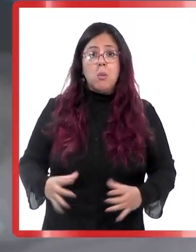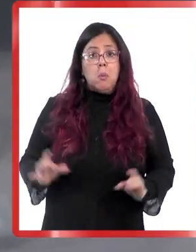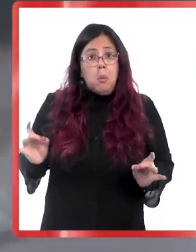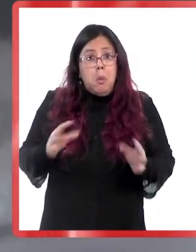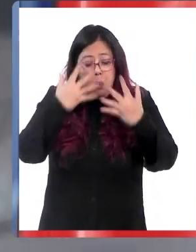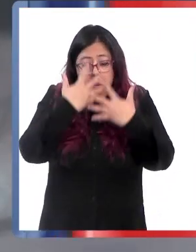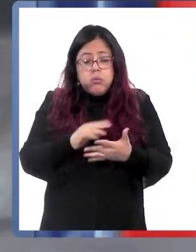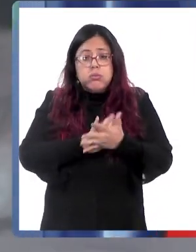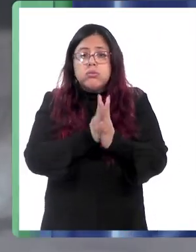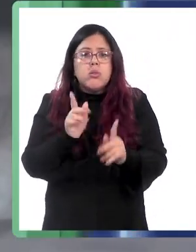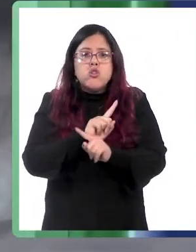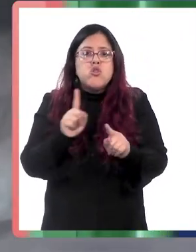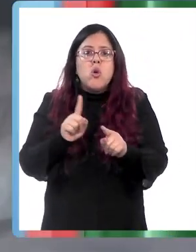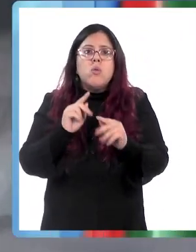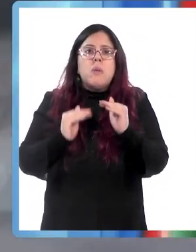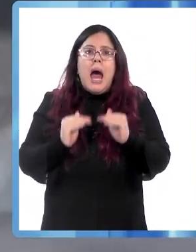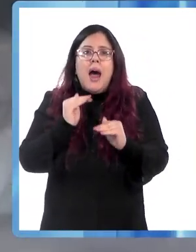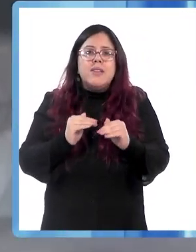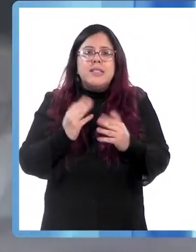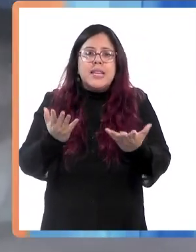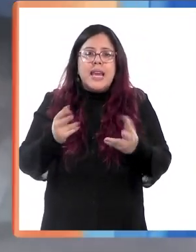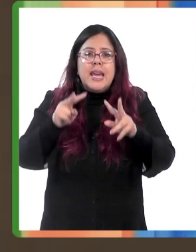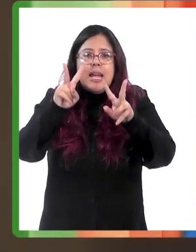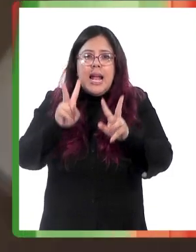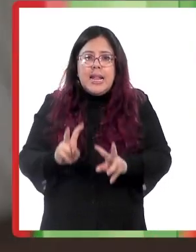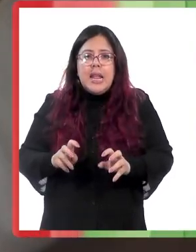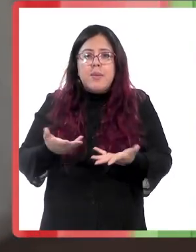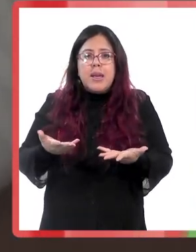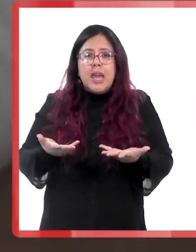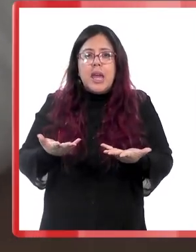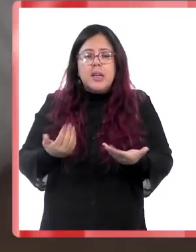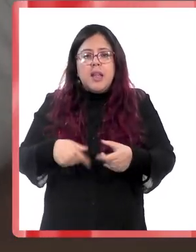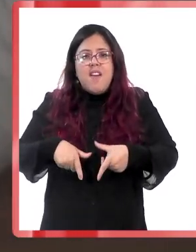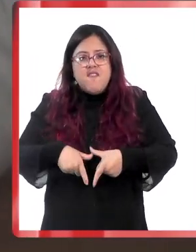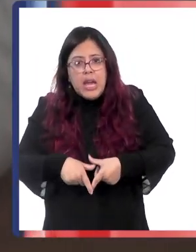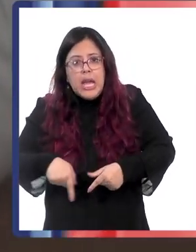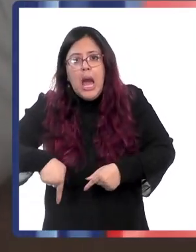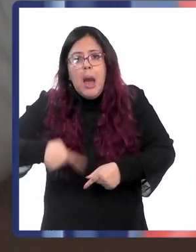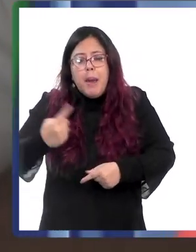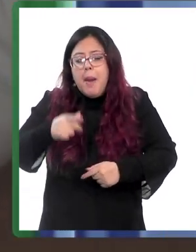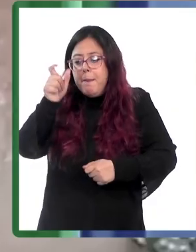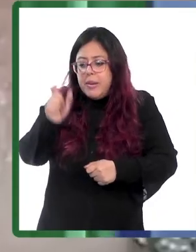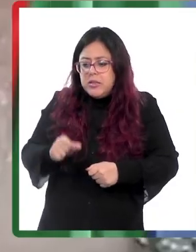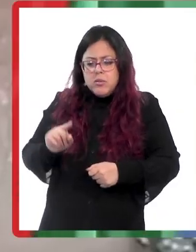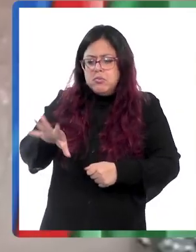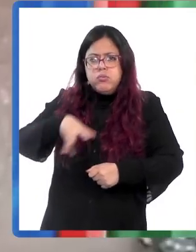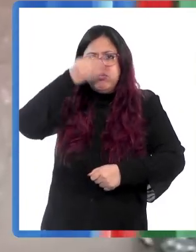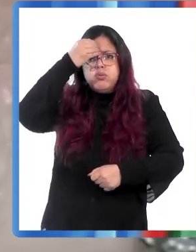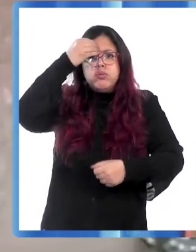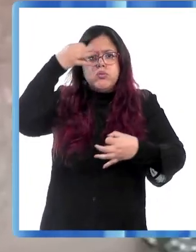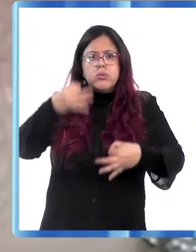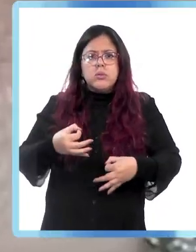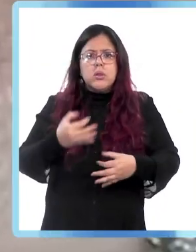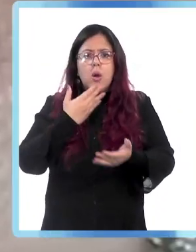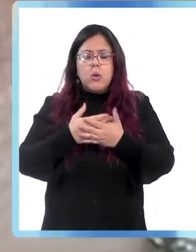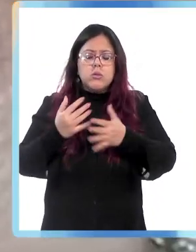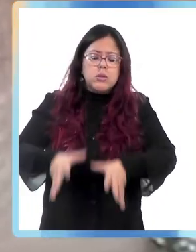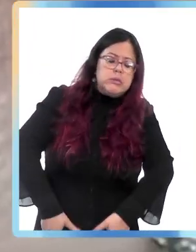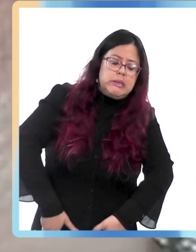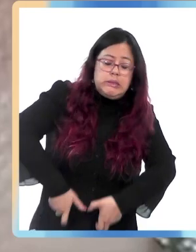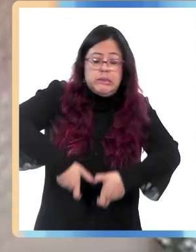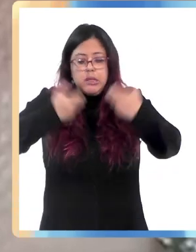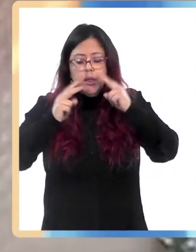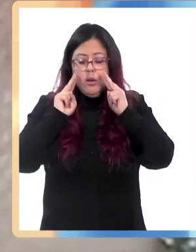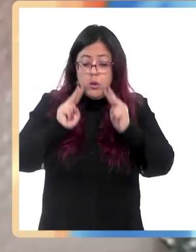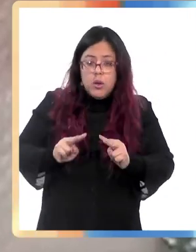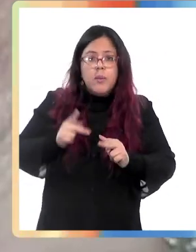no ser en todo el cuerpo, sino a lo mejor solamente en el área genital. Entonces a lo mejor la persona no se da cuenta hasta que, no sé, se